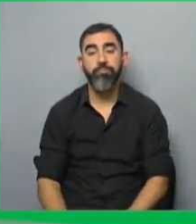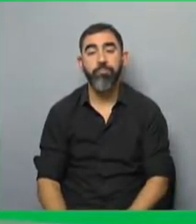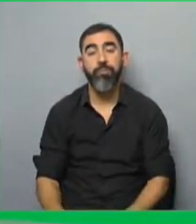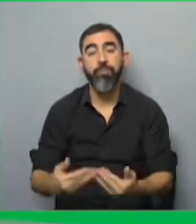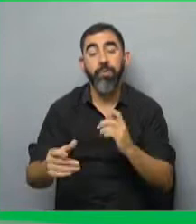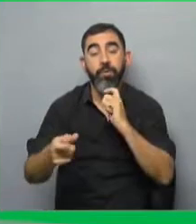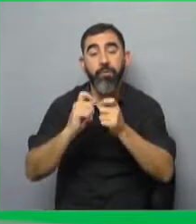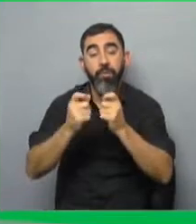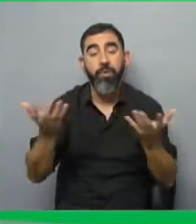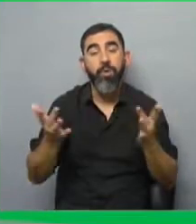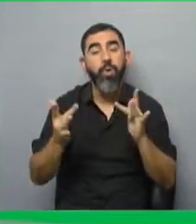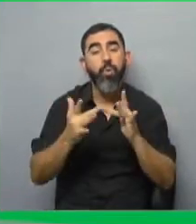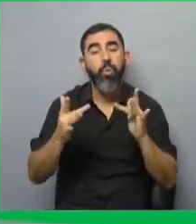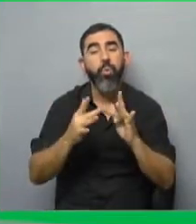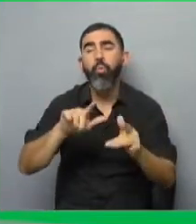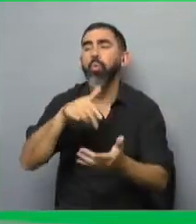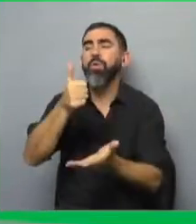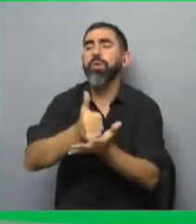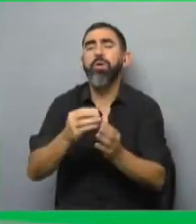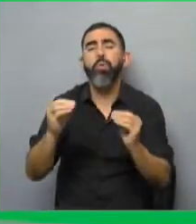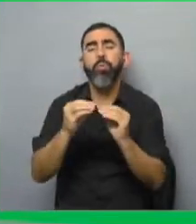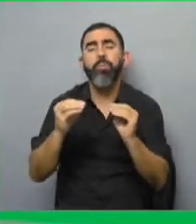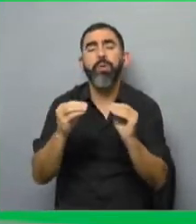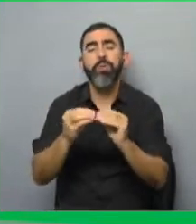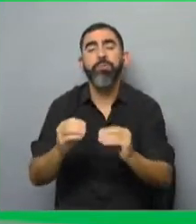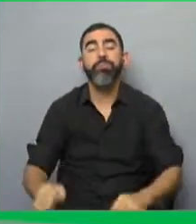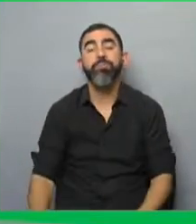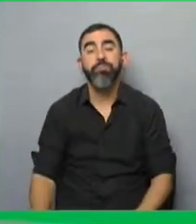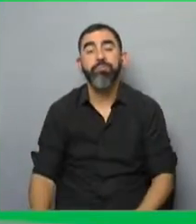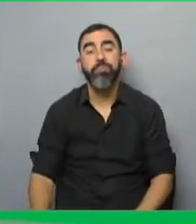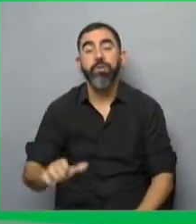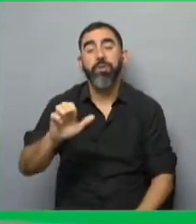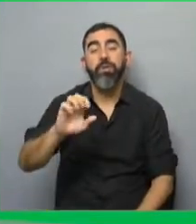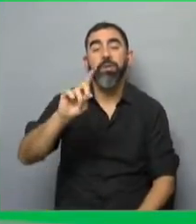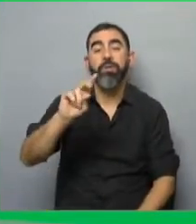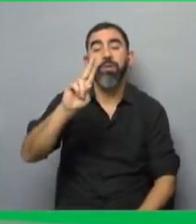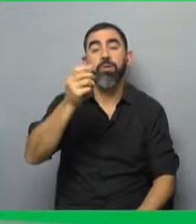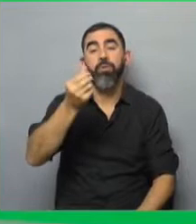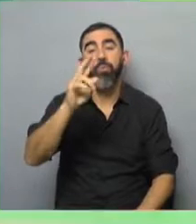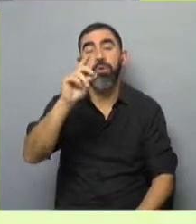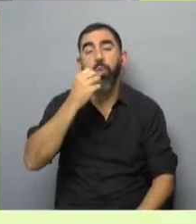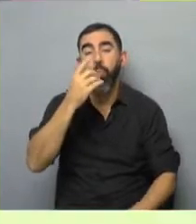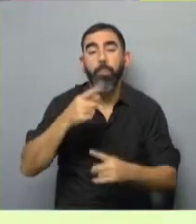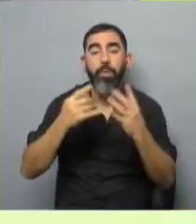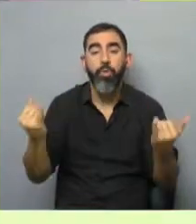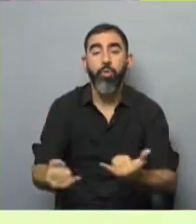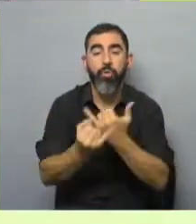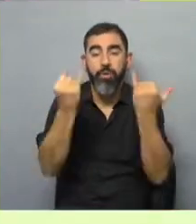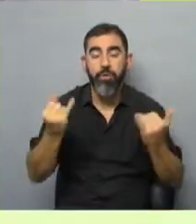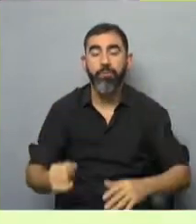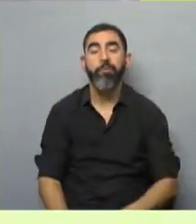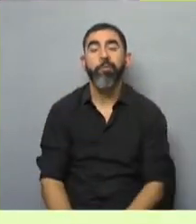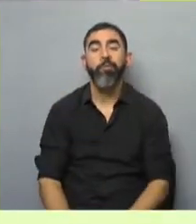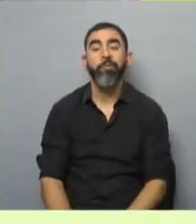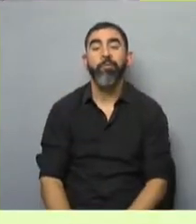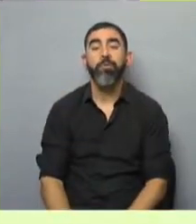El informativo, vamos a conocer en qué están trabajando nuestros periodistas. Es el caso de Eduardo Delgado. Buen mediodía para ti, Eduardo. ¿Cómo estás? Adelante,